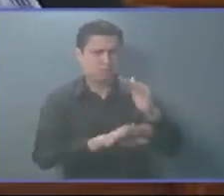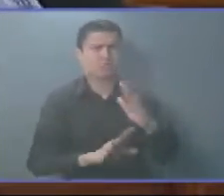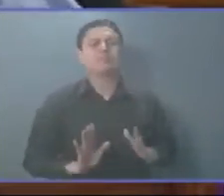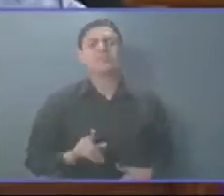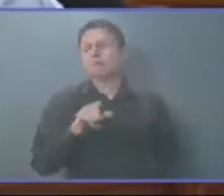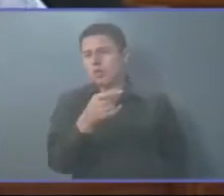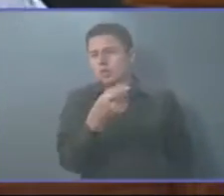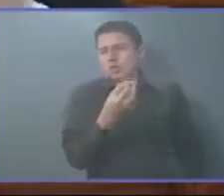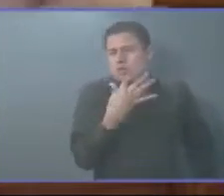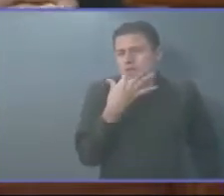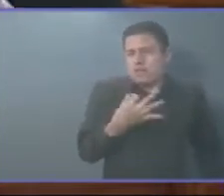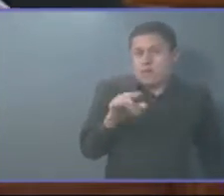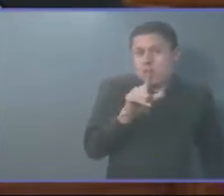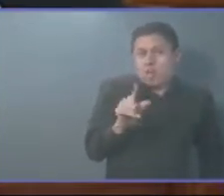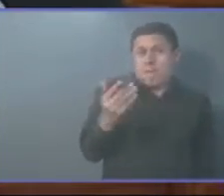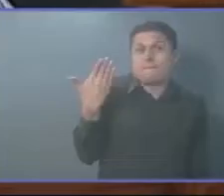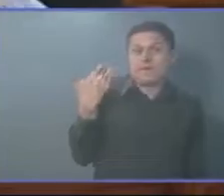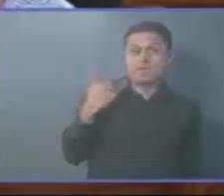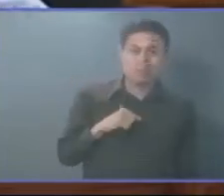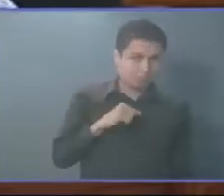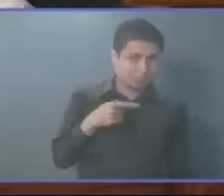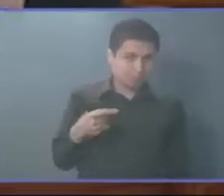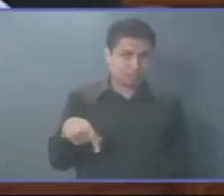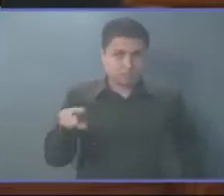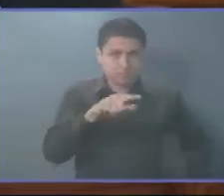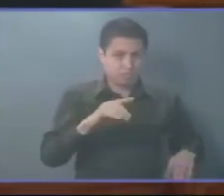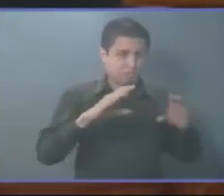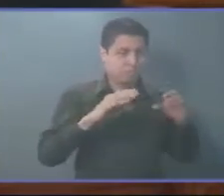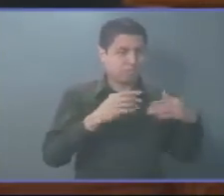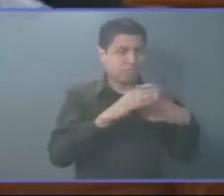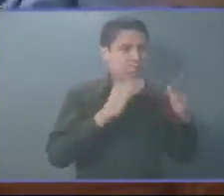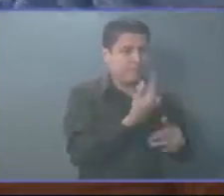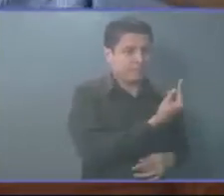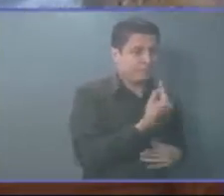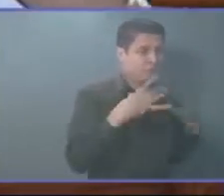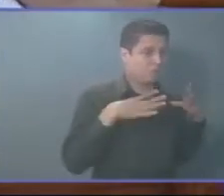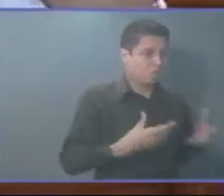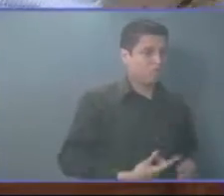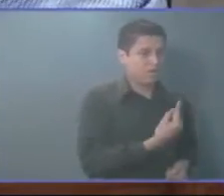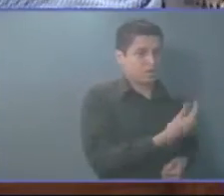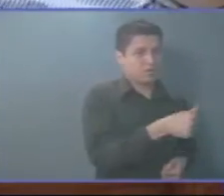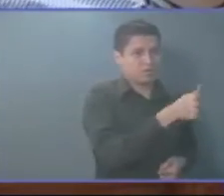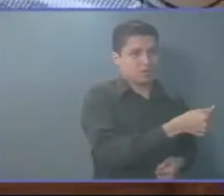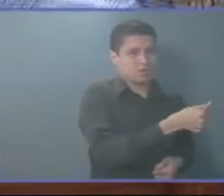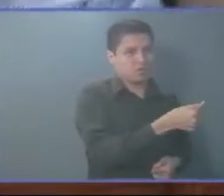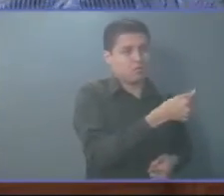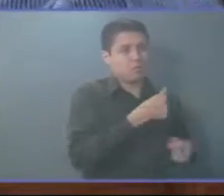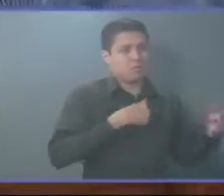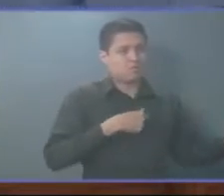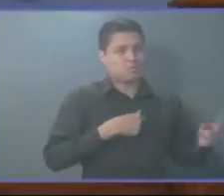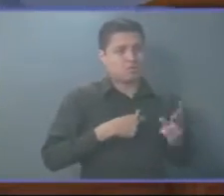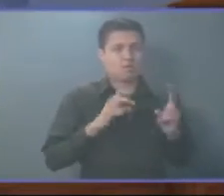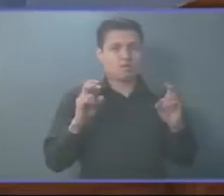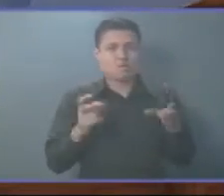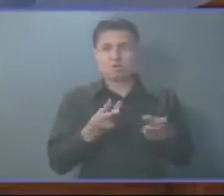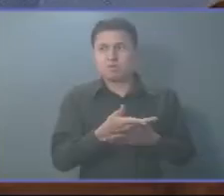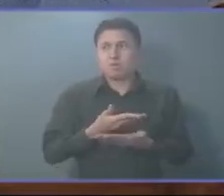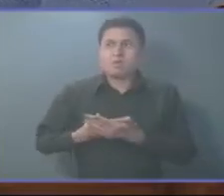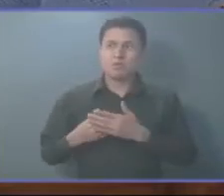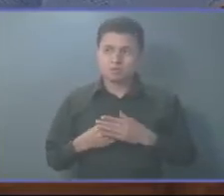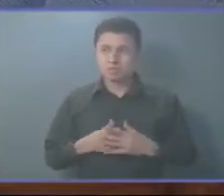fuera cierto, el lunes pasado, cuando se sentaron los colegas del gobierno, los miembros del gobierno, pidieron